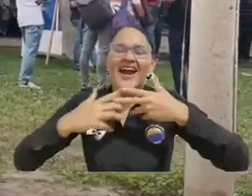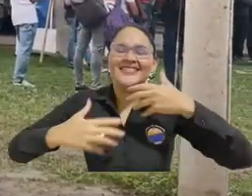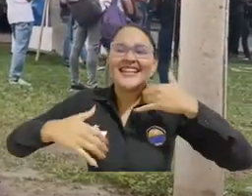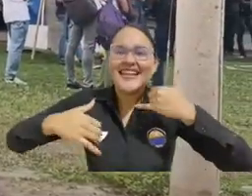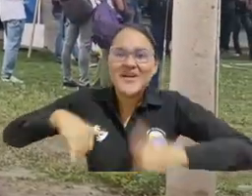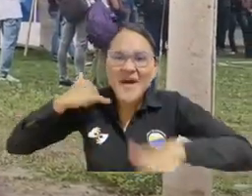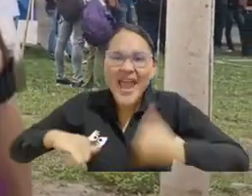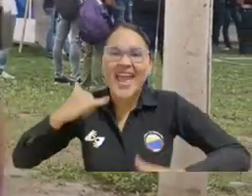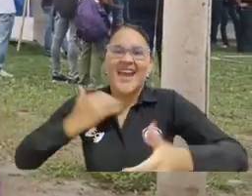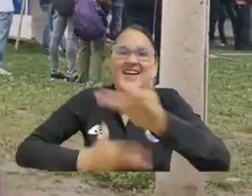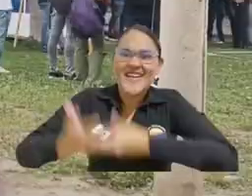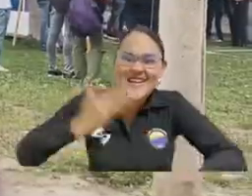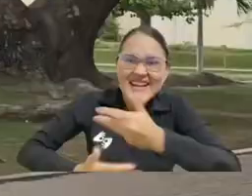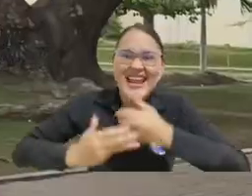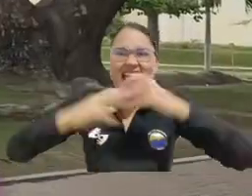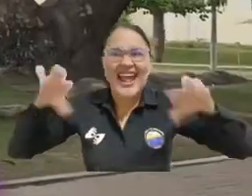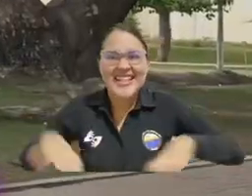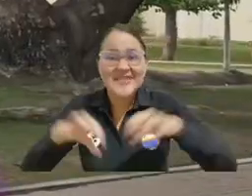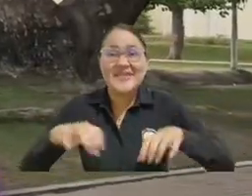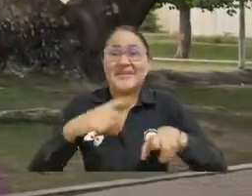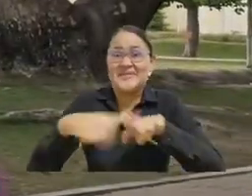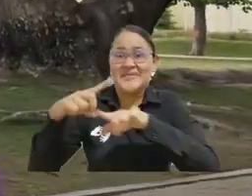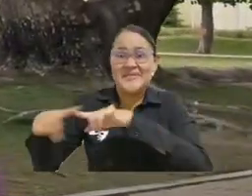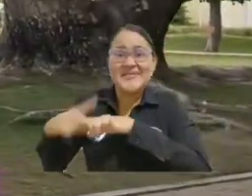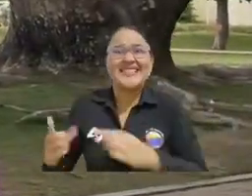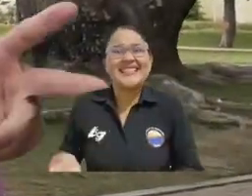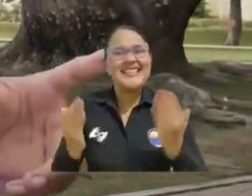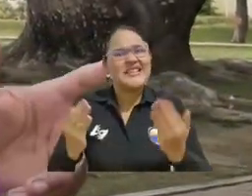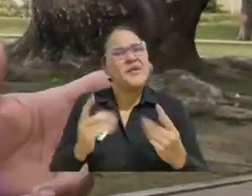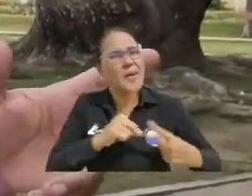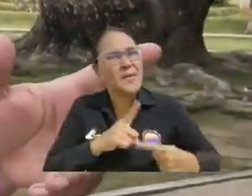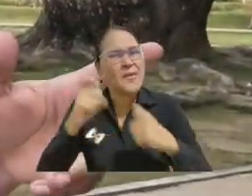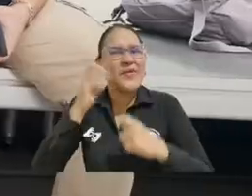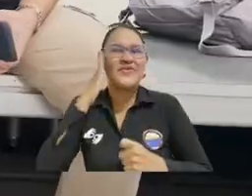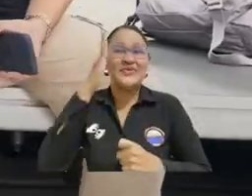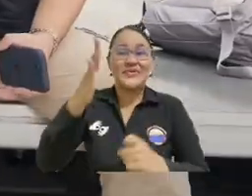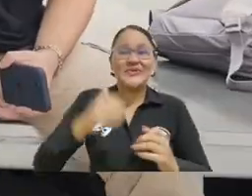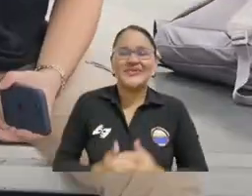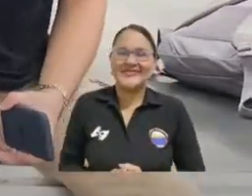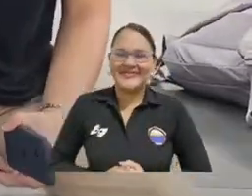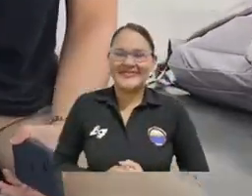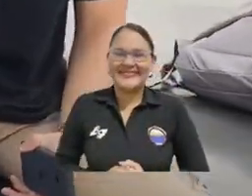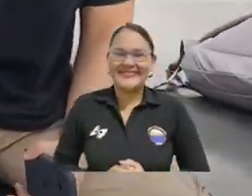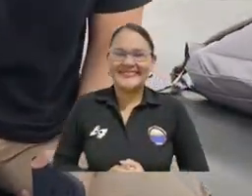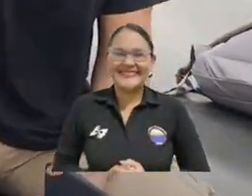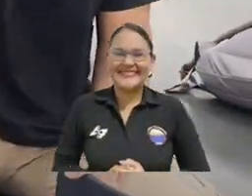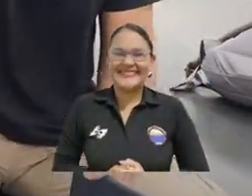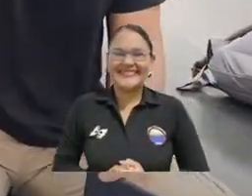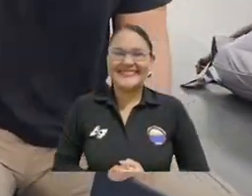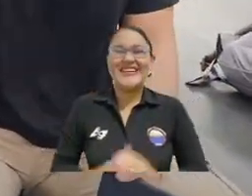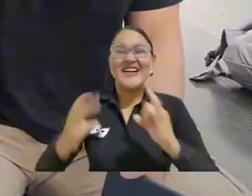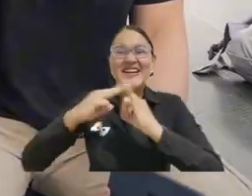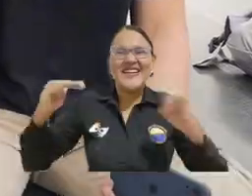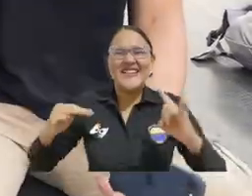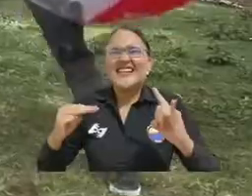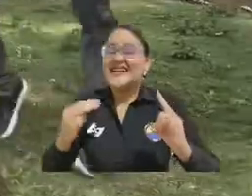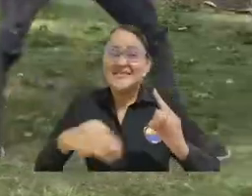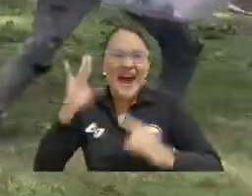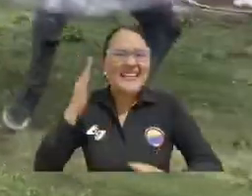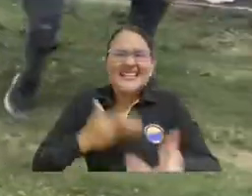de esta semana cultural diseñada para ti. Todo esto y más en un viaje hacia el futuro. Porque en Magdalena la gente es la